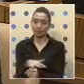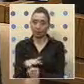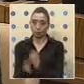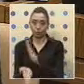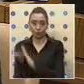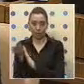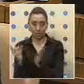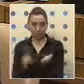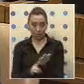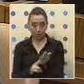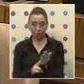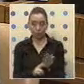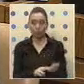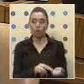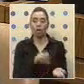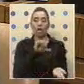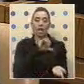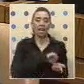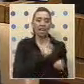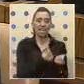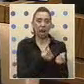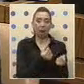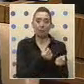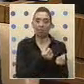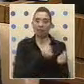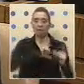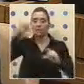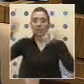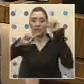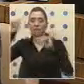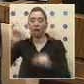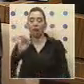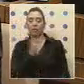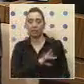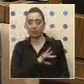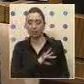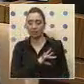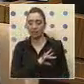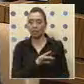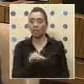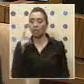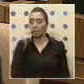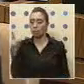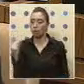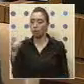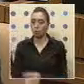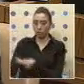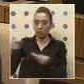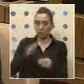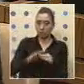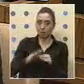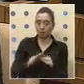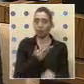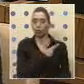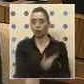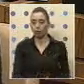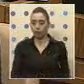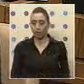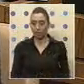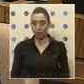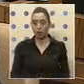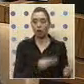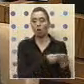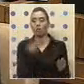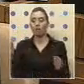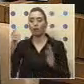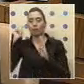que correspondía es que los capitales se fueran de Chile. Después la UE nos regaló un panfleto. El gobierno, para no ser menos, les devolvió